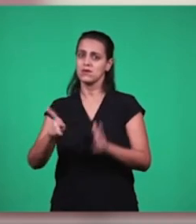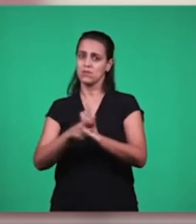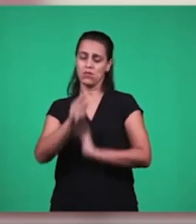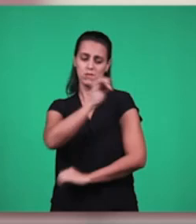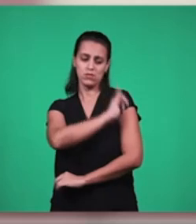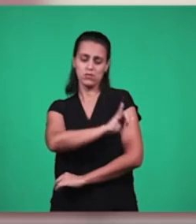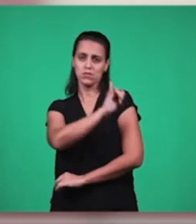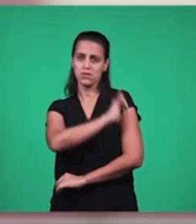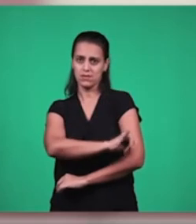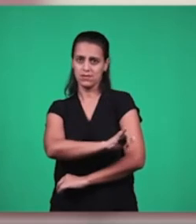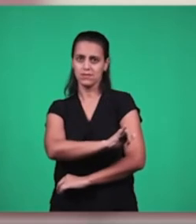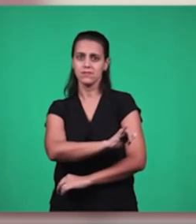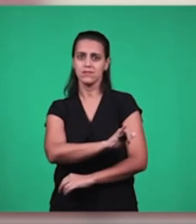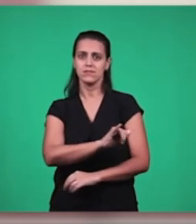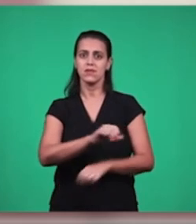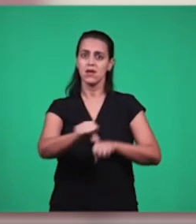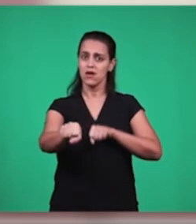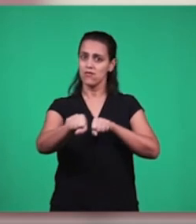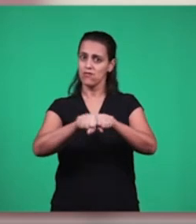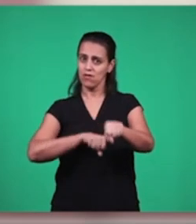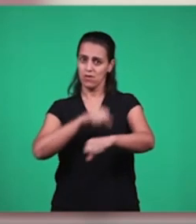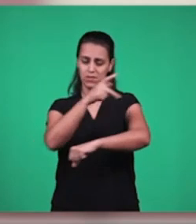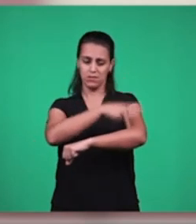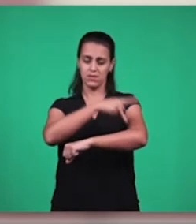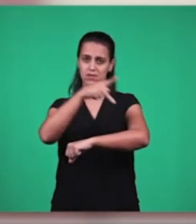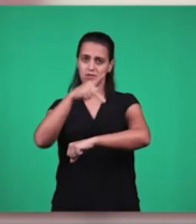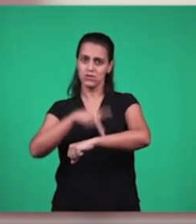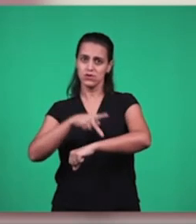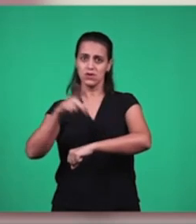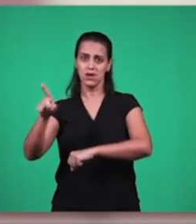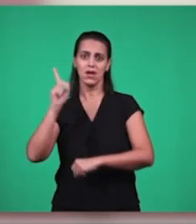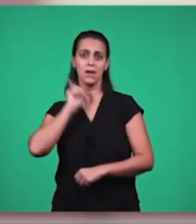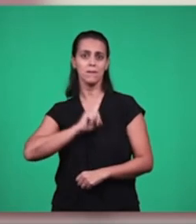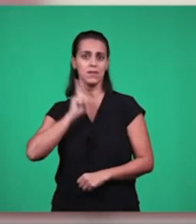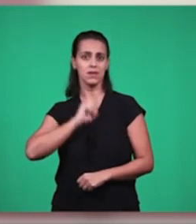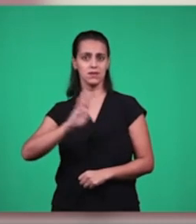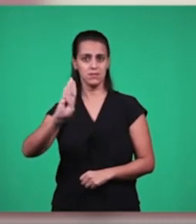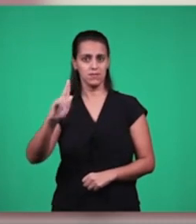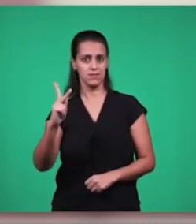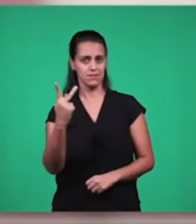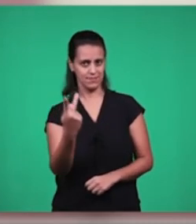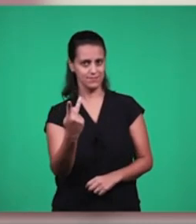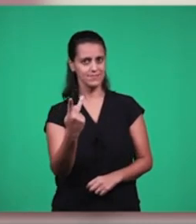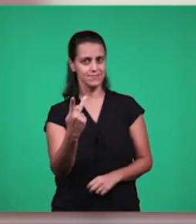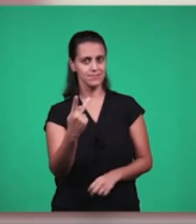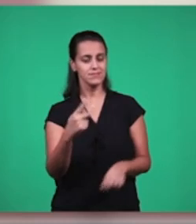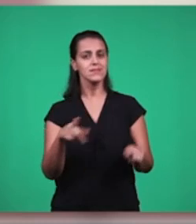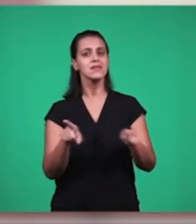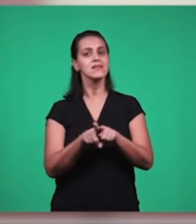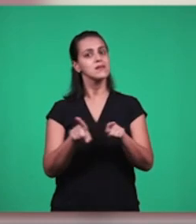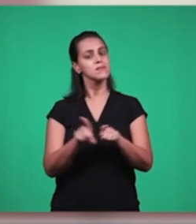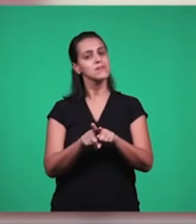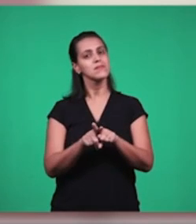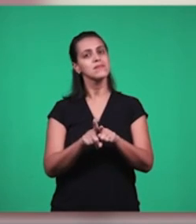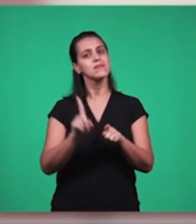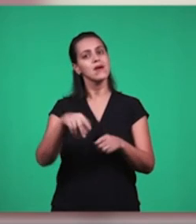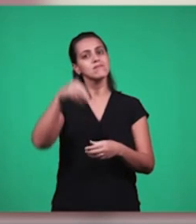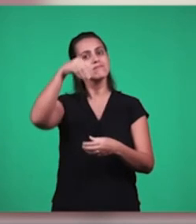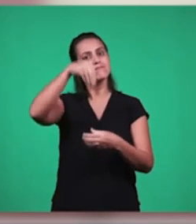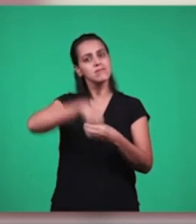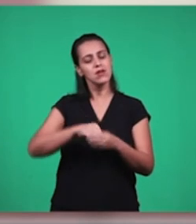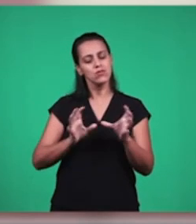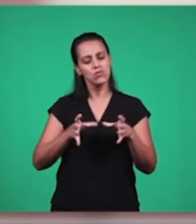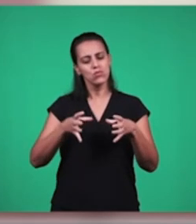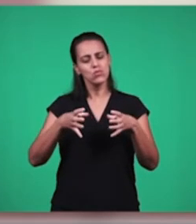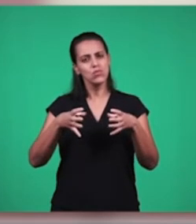Fluminense, graduada en pedagogía por la FAFIC de Belo Horizonte. La profesora Mónica es todavía miembro integrante